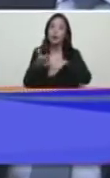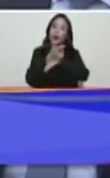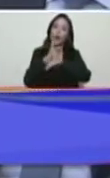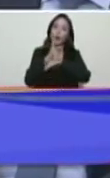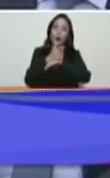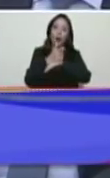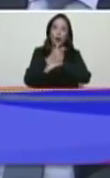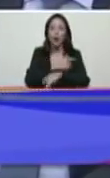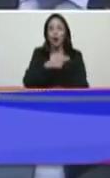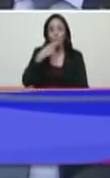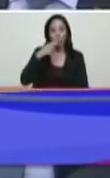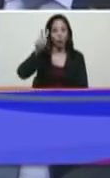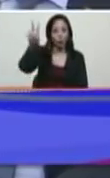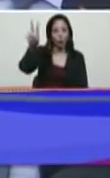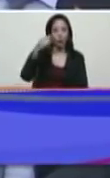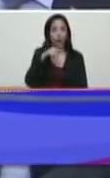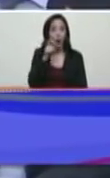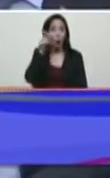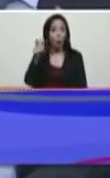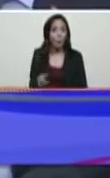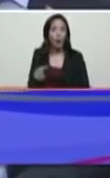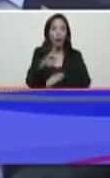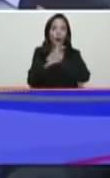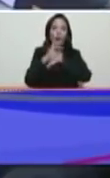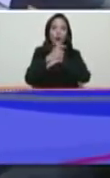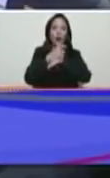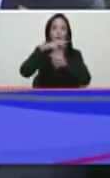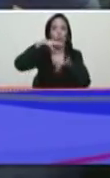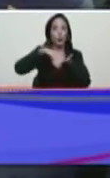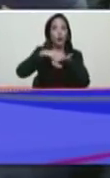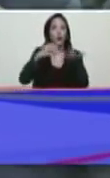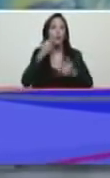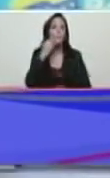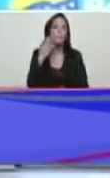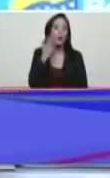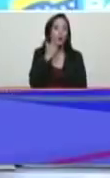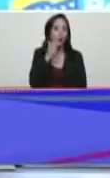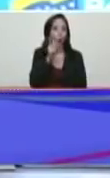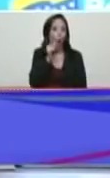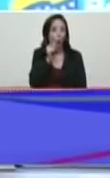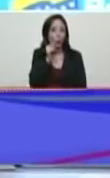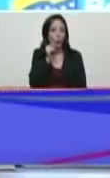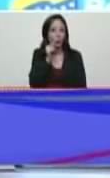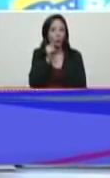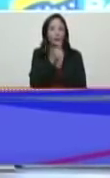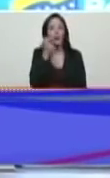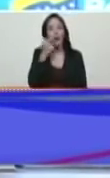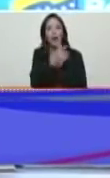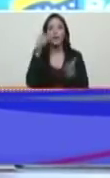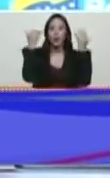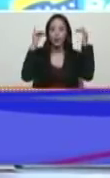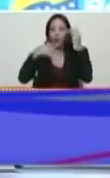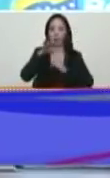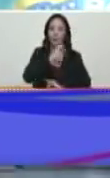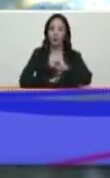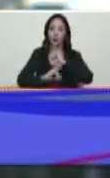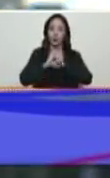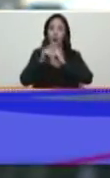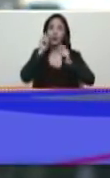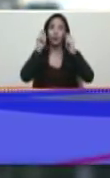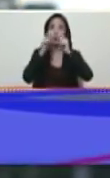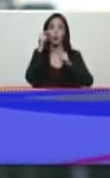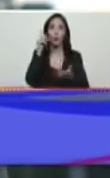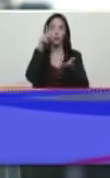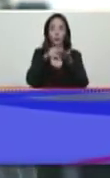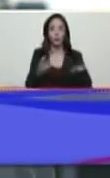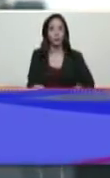Héctor Rodríguez, gobernador de Miranda, padrino de la Feria Internacional de Turismo de Venezuela. A buen